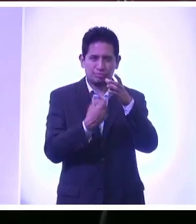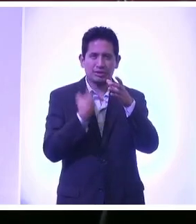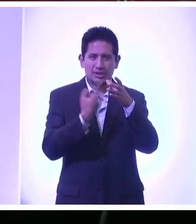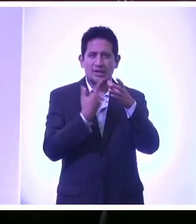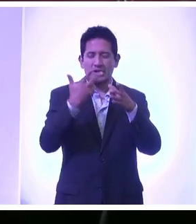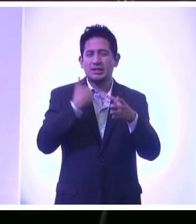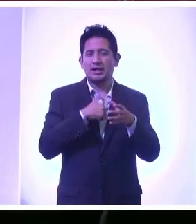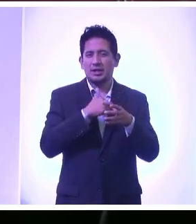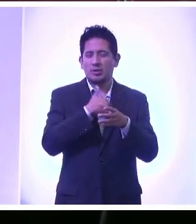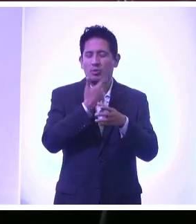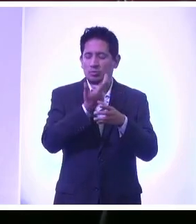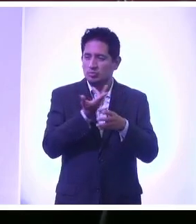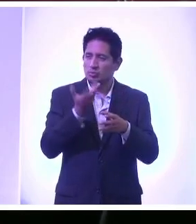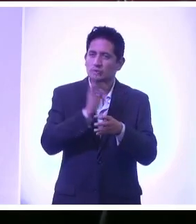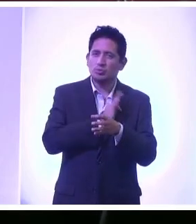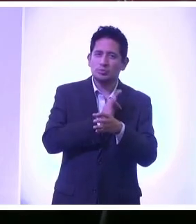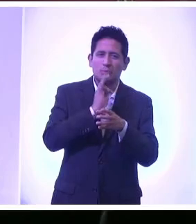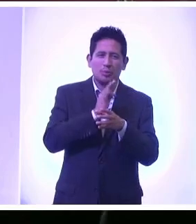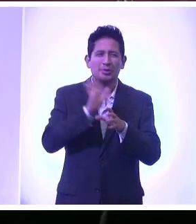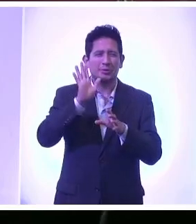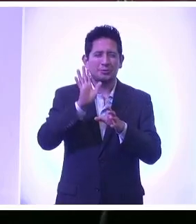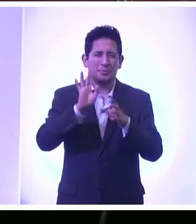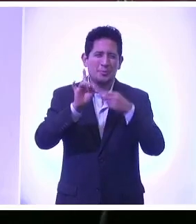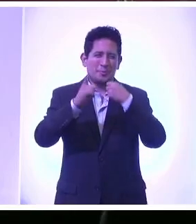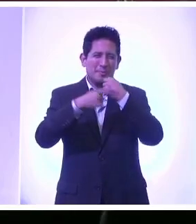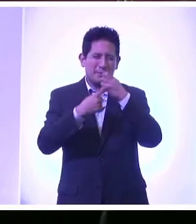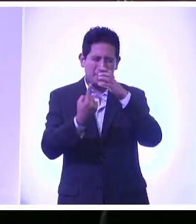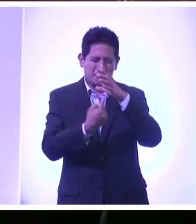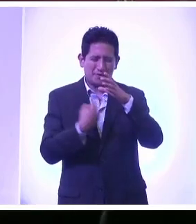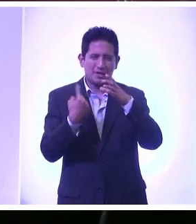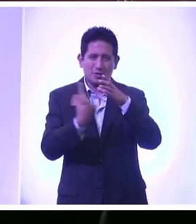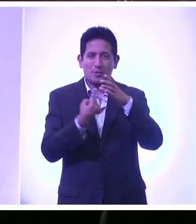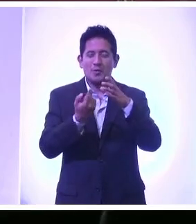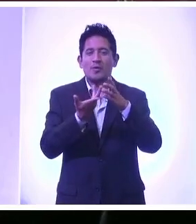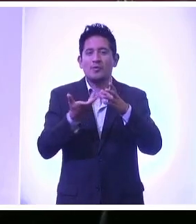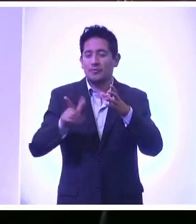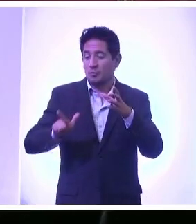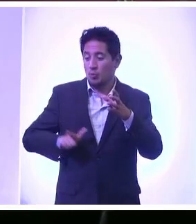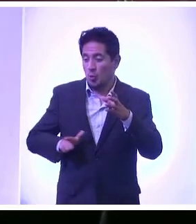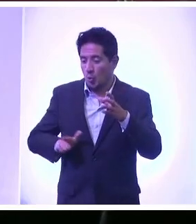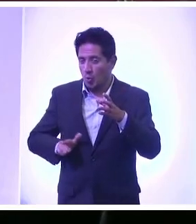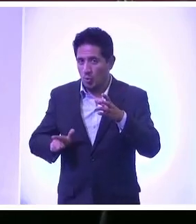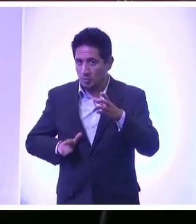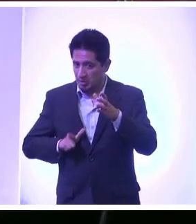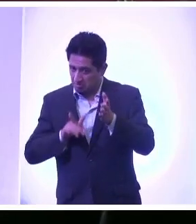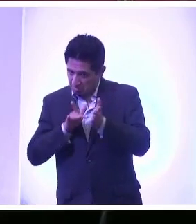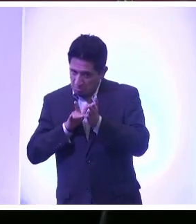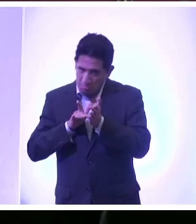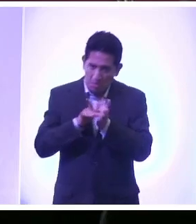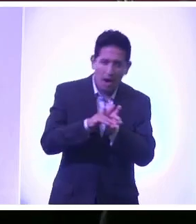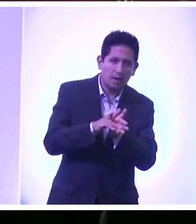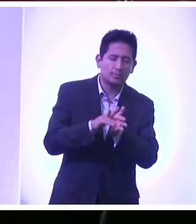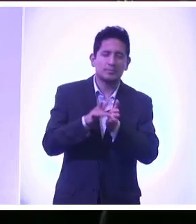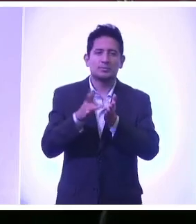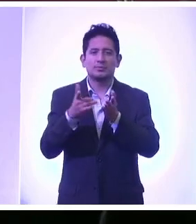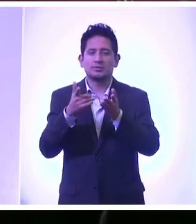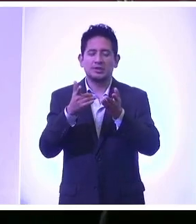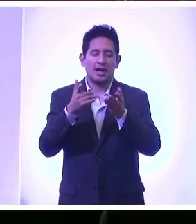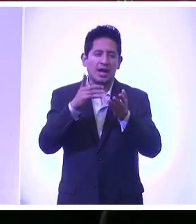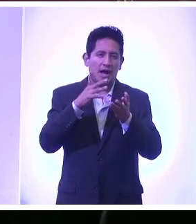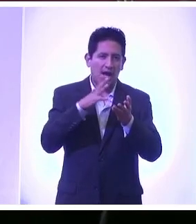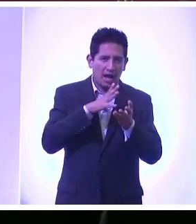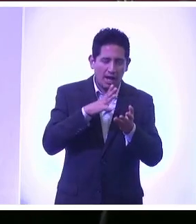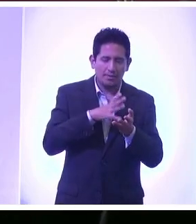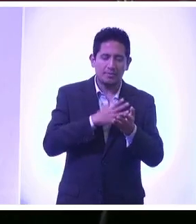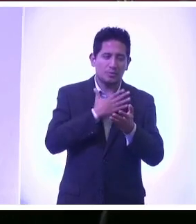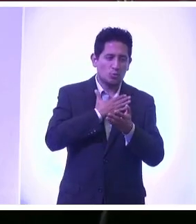con el hecho de que eh tenemos un gobierno que nos respalde tenemos acceso a esta esta eh a